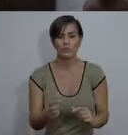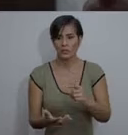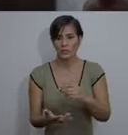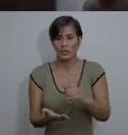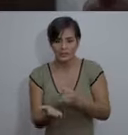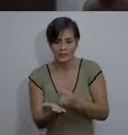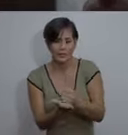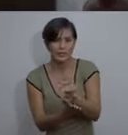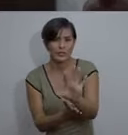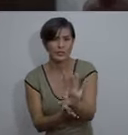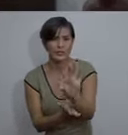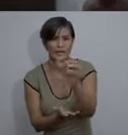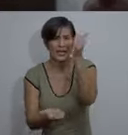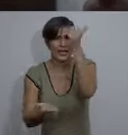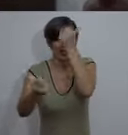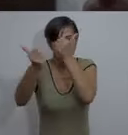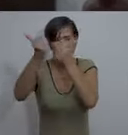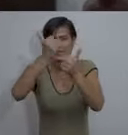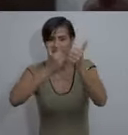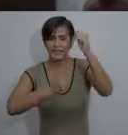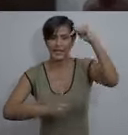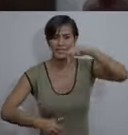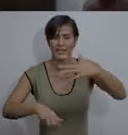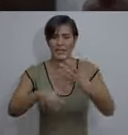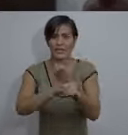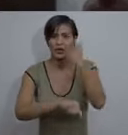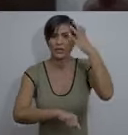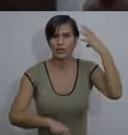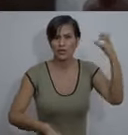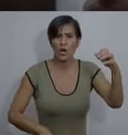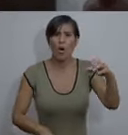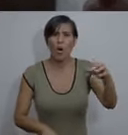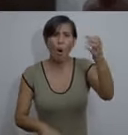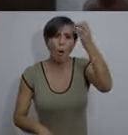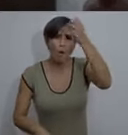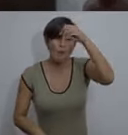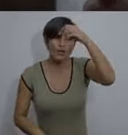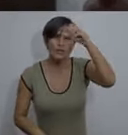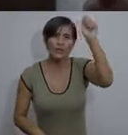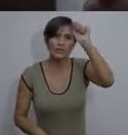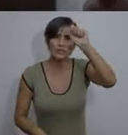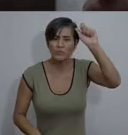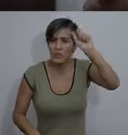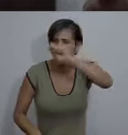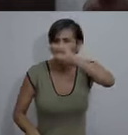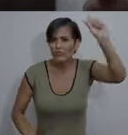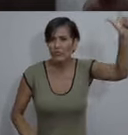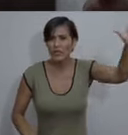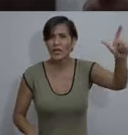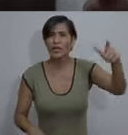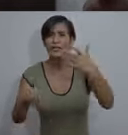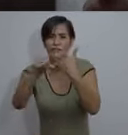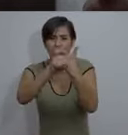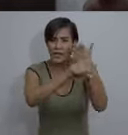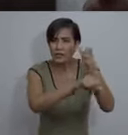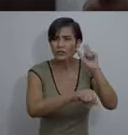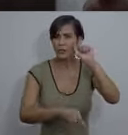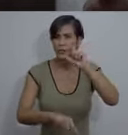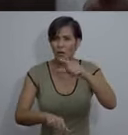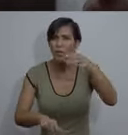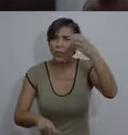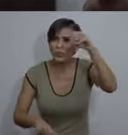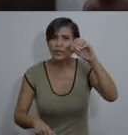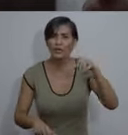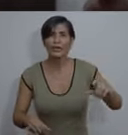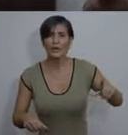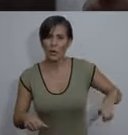de un cuidadoso análisis local tomando en cuenta la opinión de expertos de salud de otras entidades y también escuchando y analizando las acciones